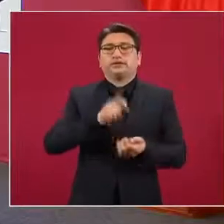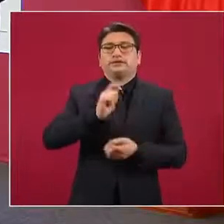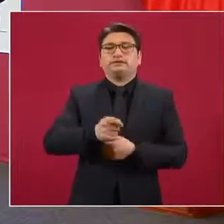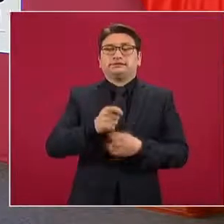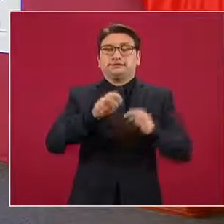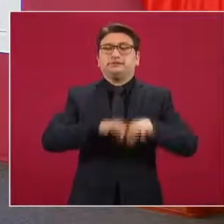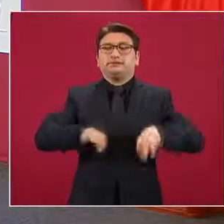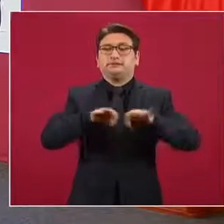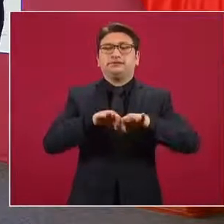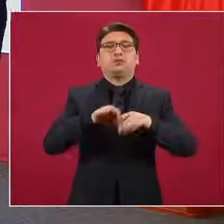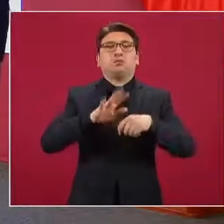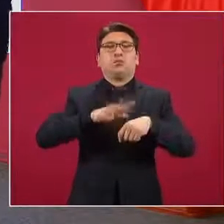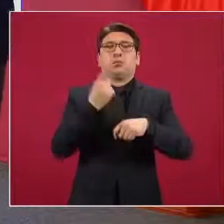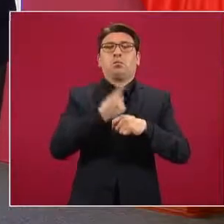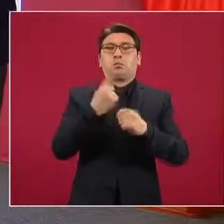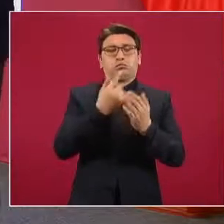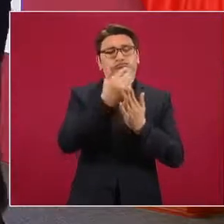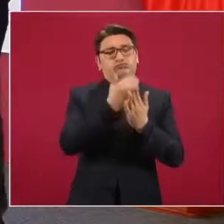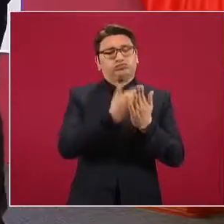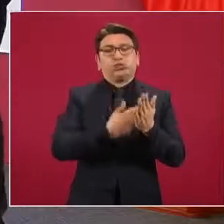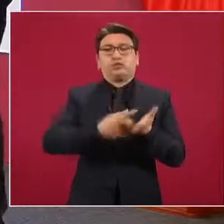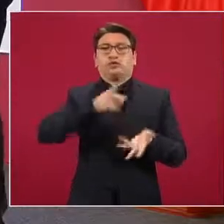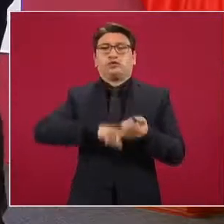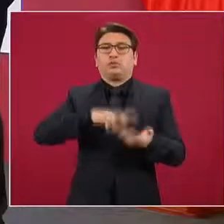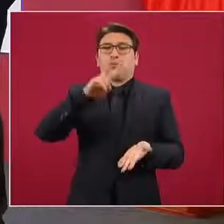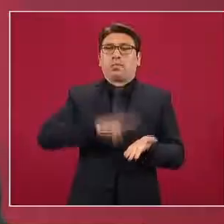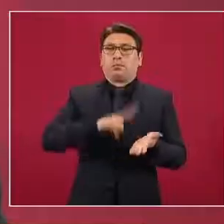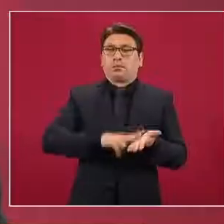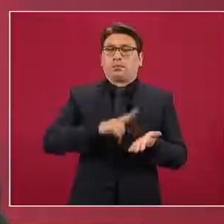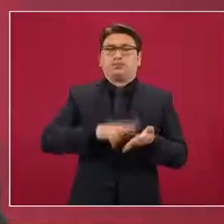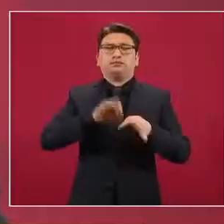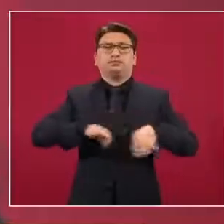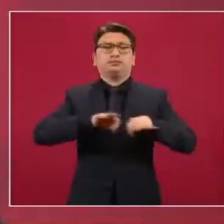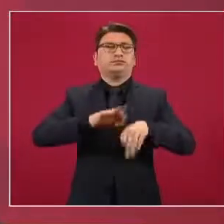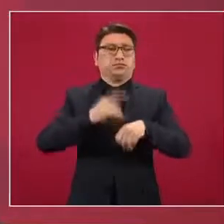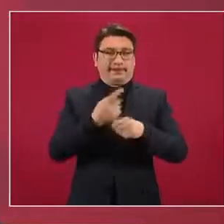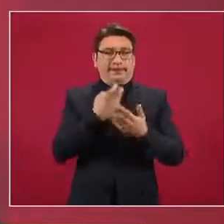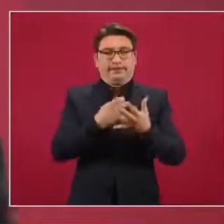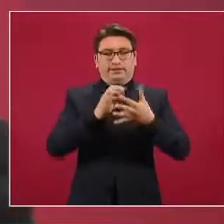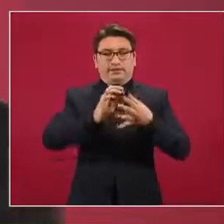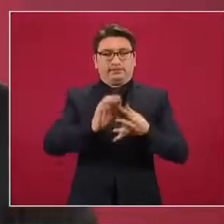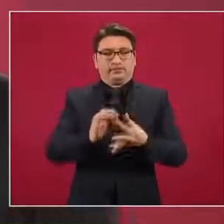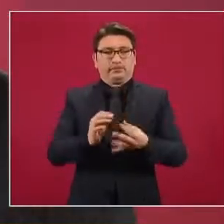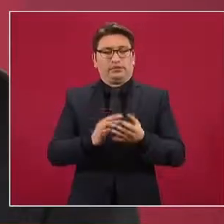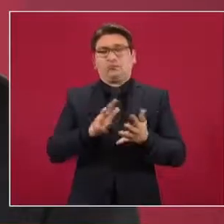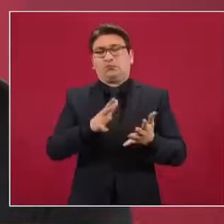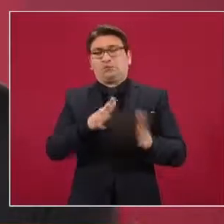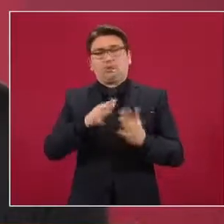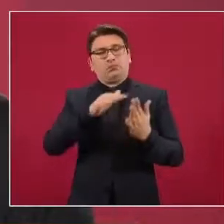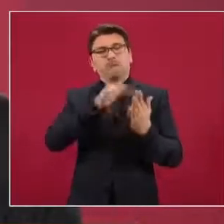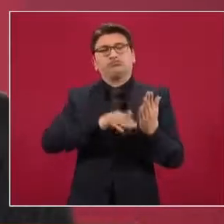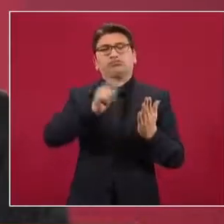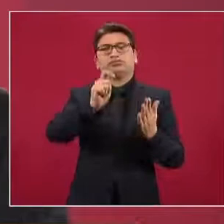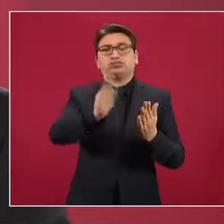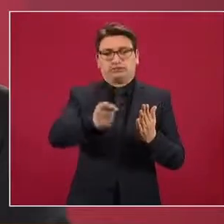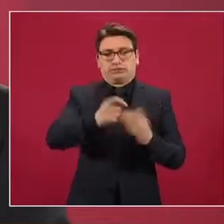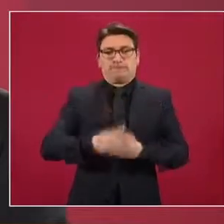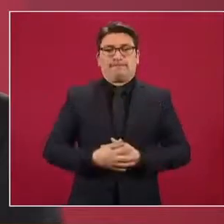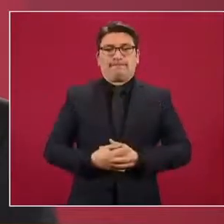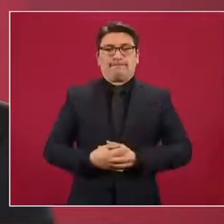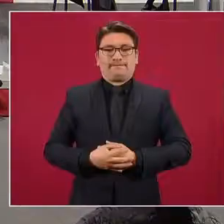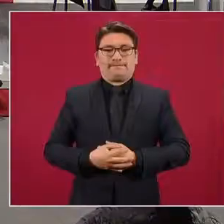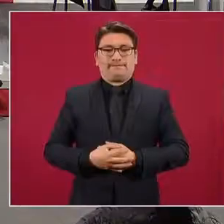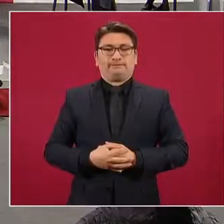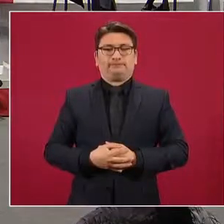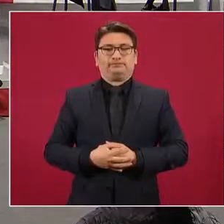importancia de estos principios, de estos valores, y dice, digamos más o menos,